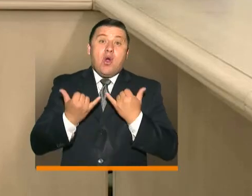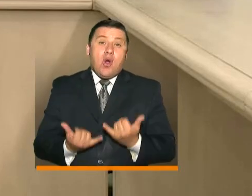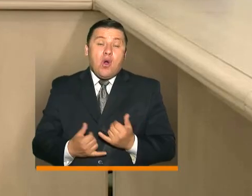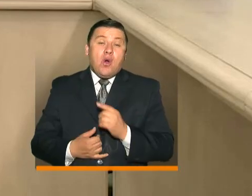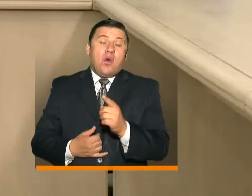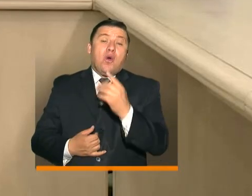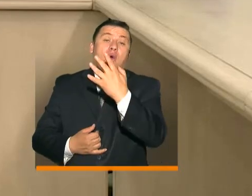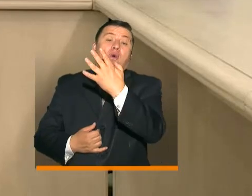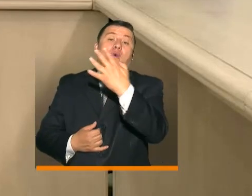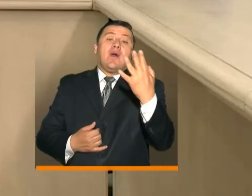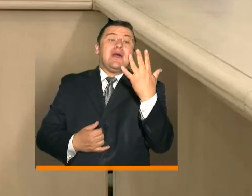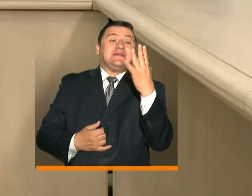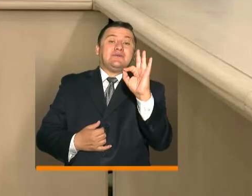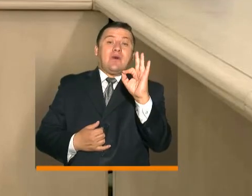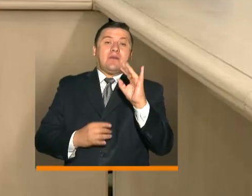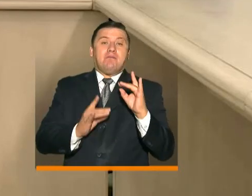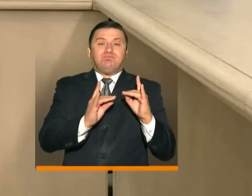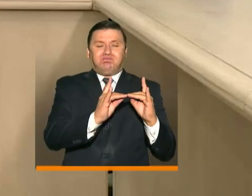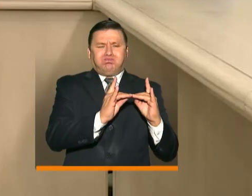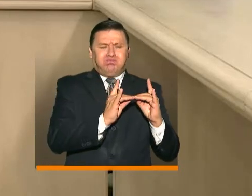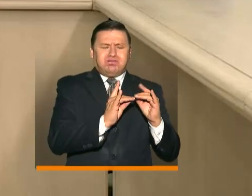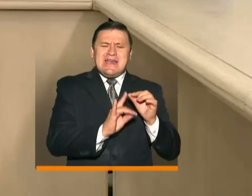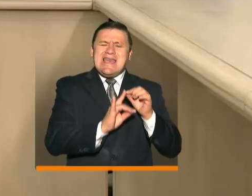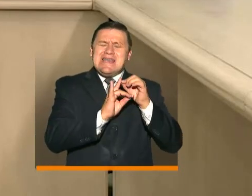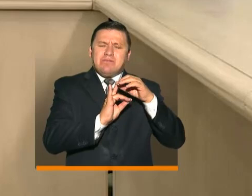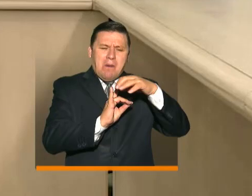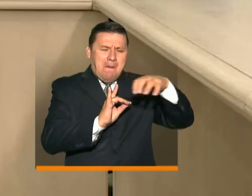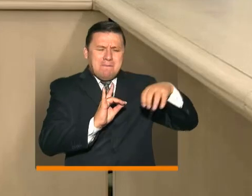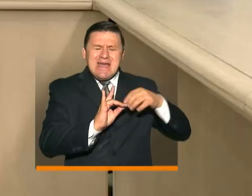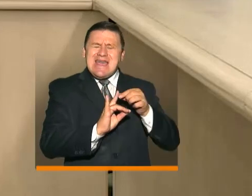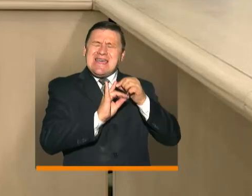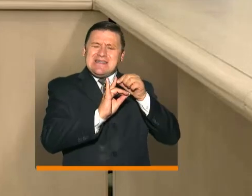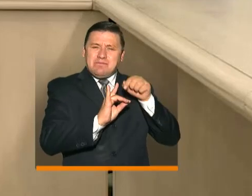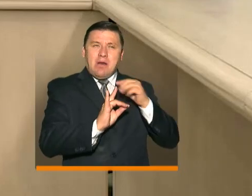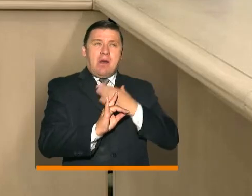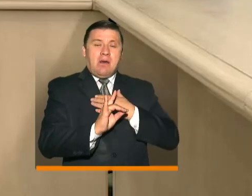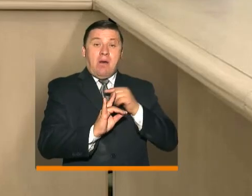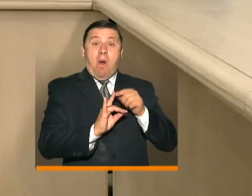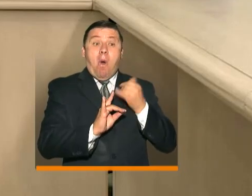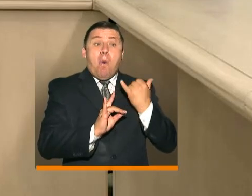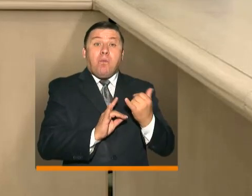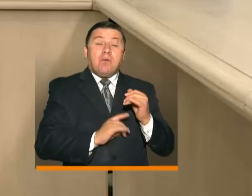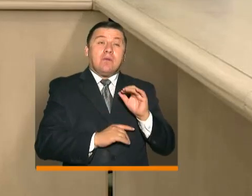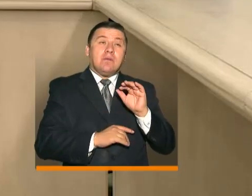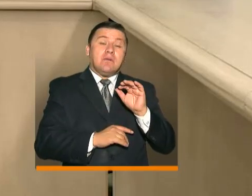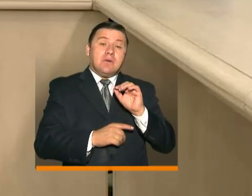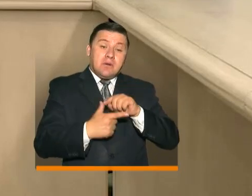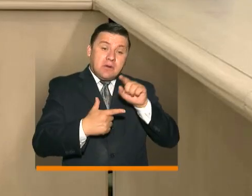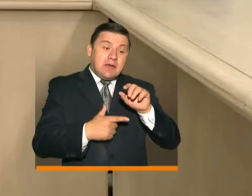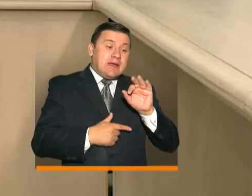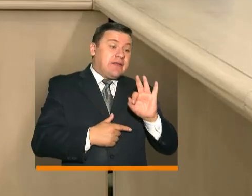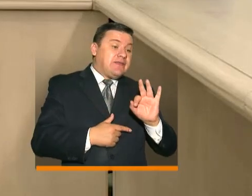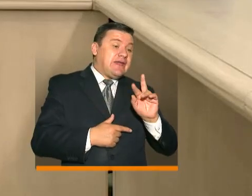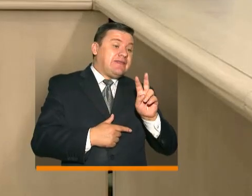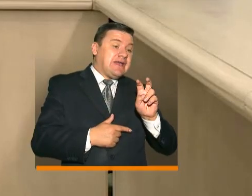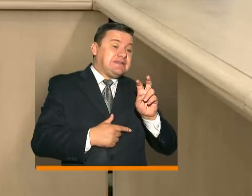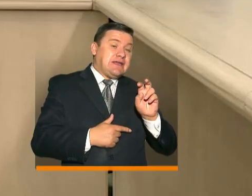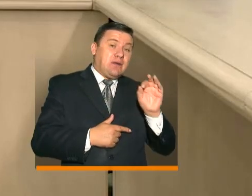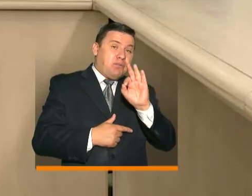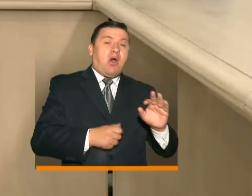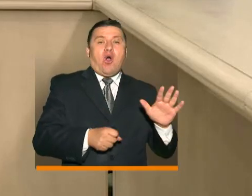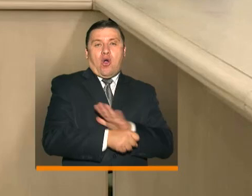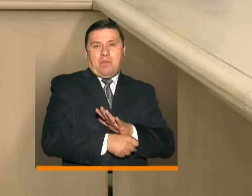tenemos 450 camas de unidades de cuidados intensivos que tenemos al 37% ocupadas